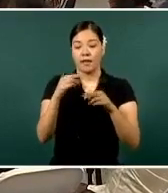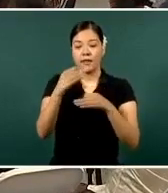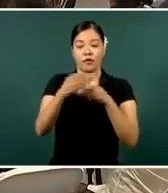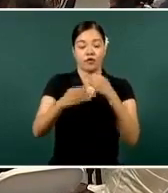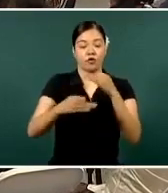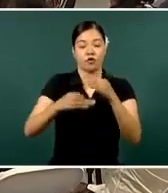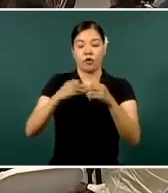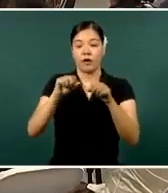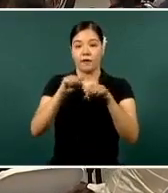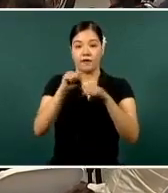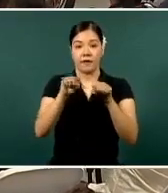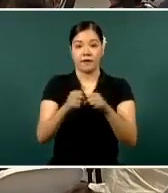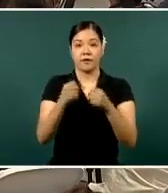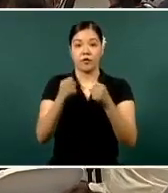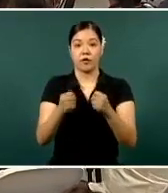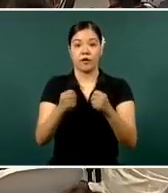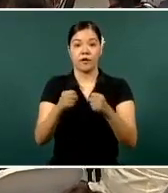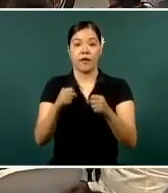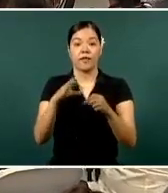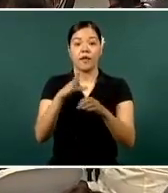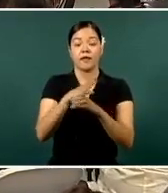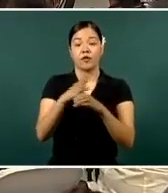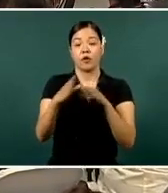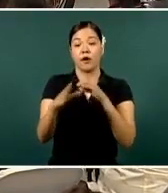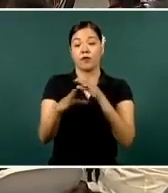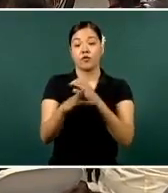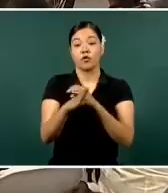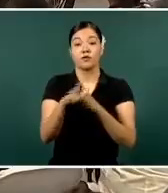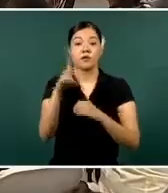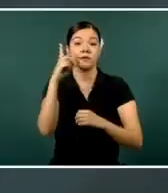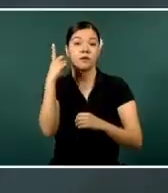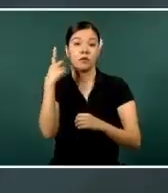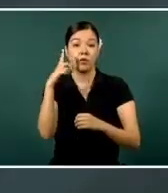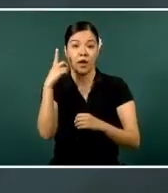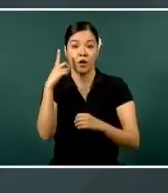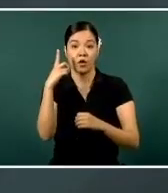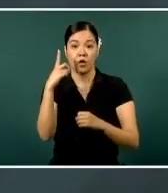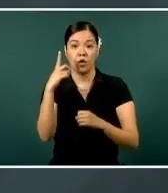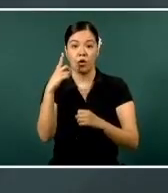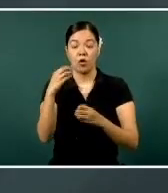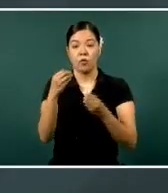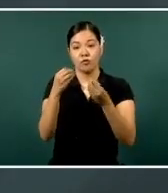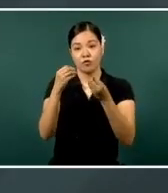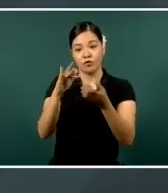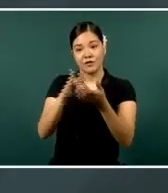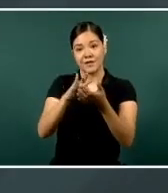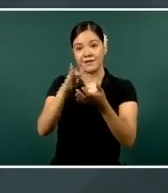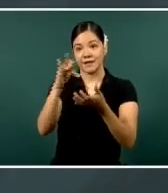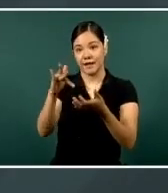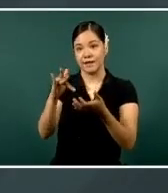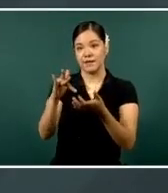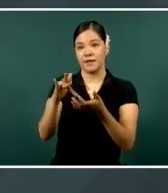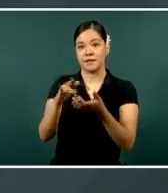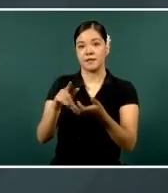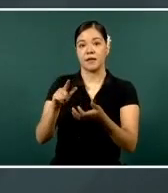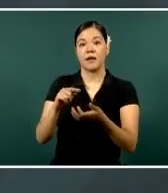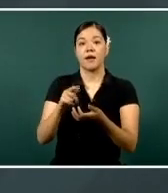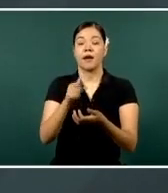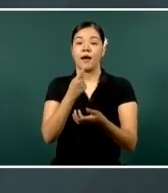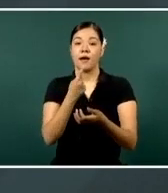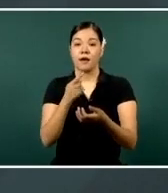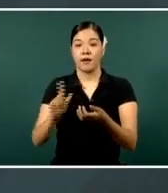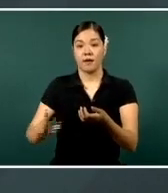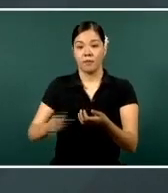estado de Durango, cosa que le agradecemos todo el respaldo que tenemos en Durango de